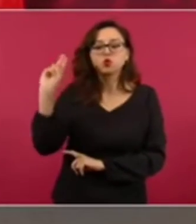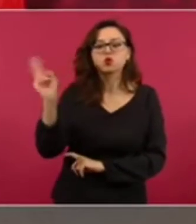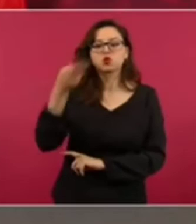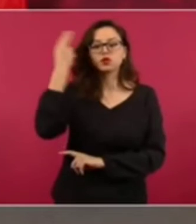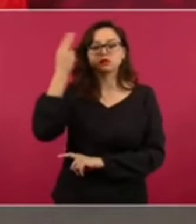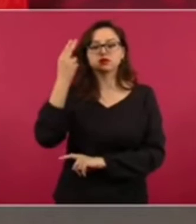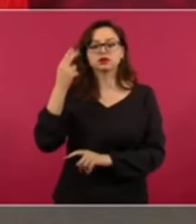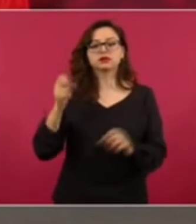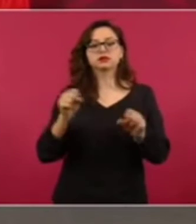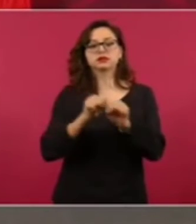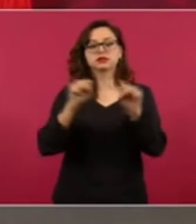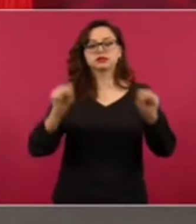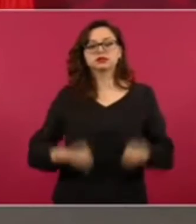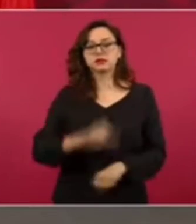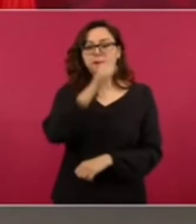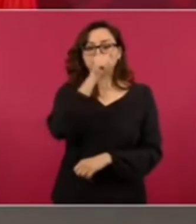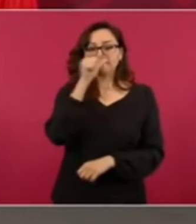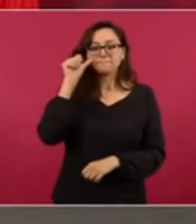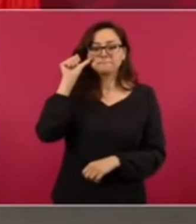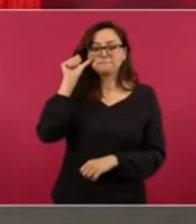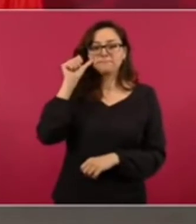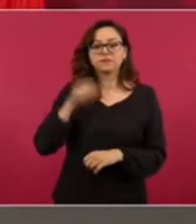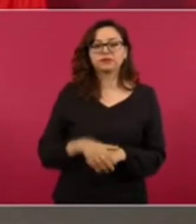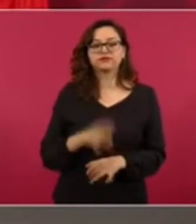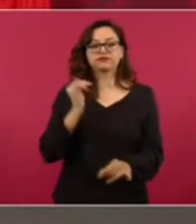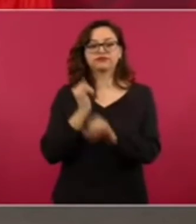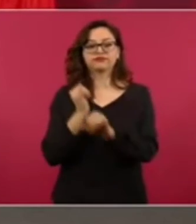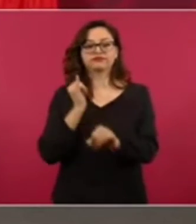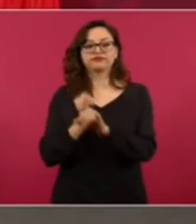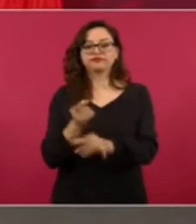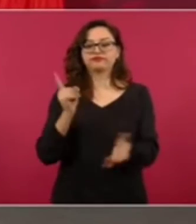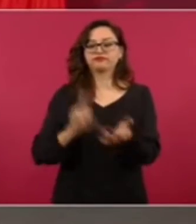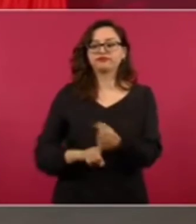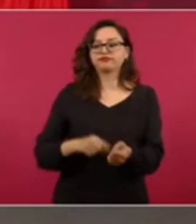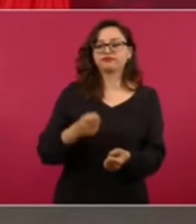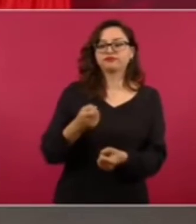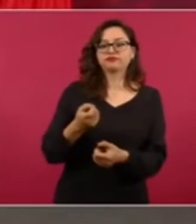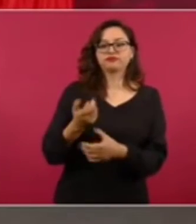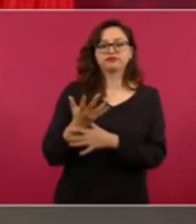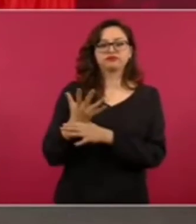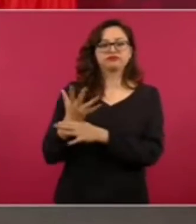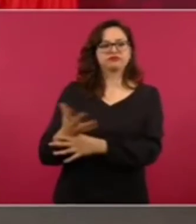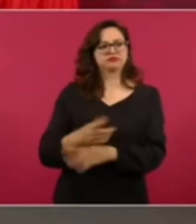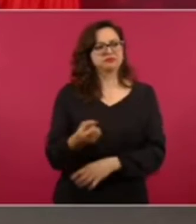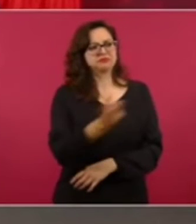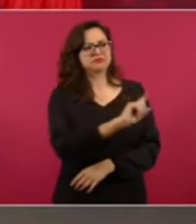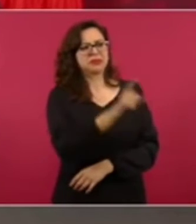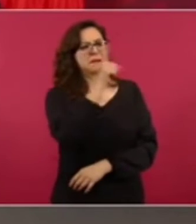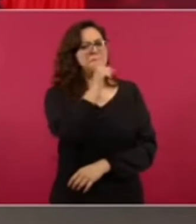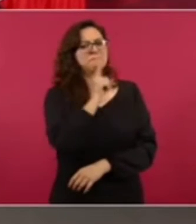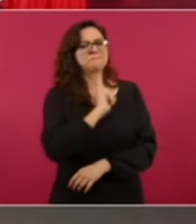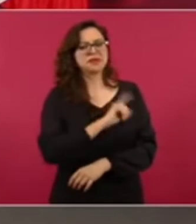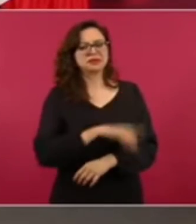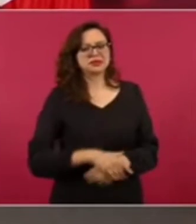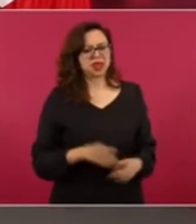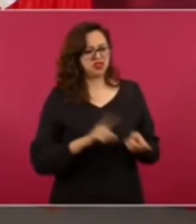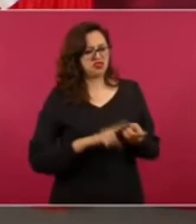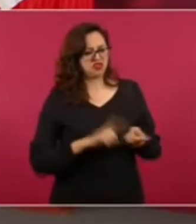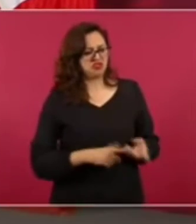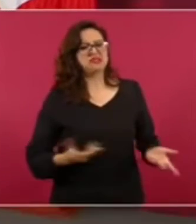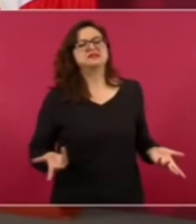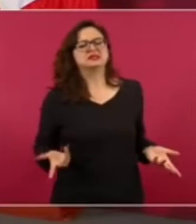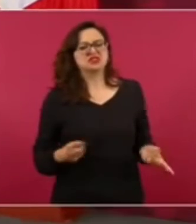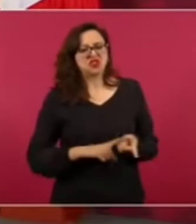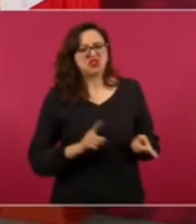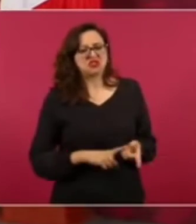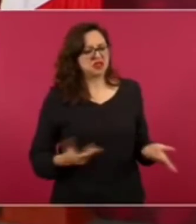Y en las redes alguien puso que era mentira, que dónde estaban.